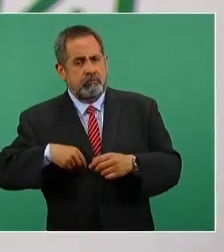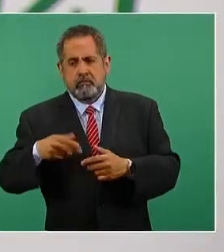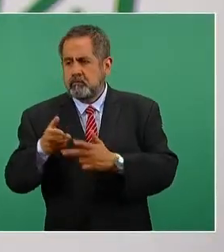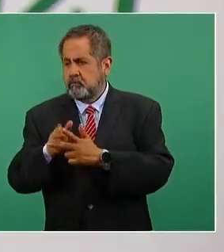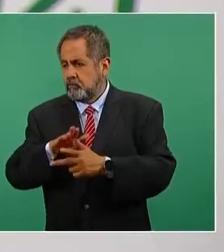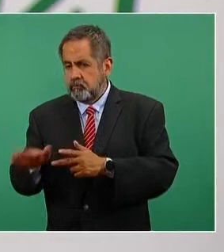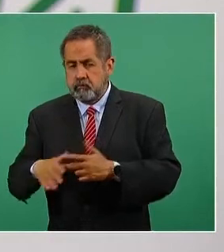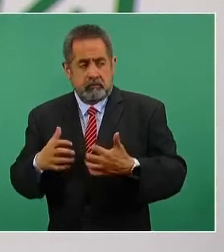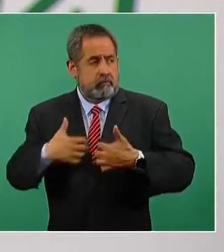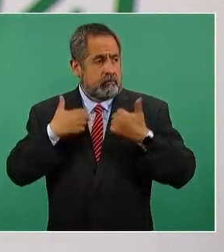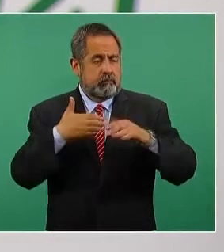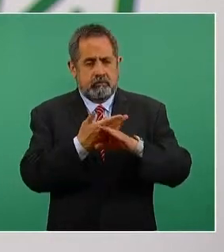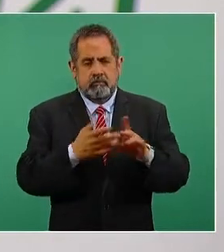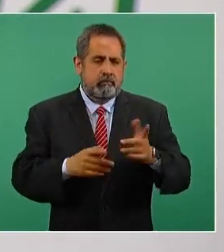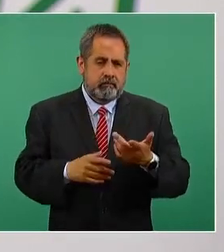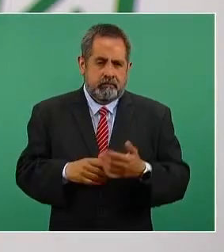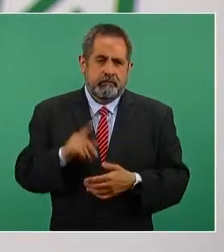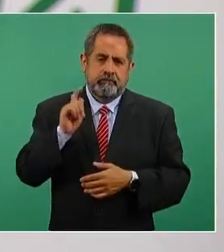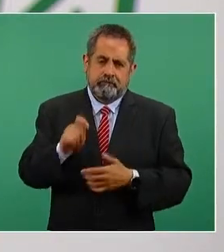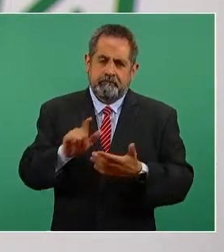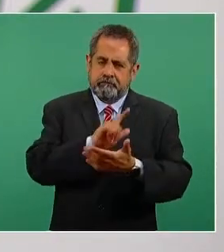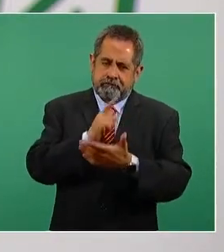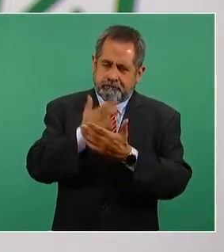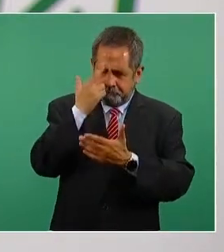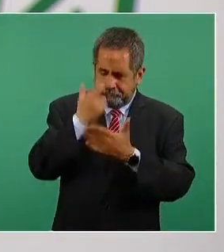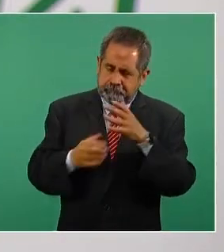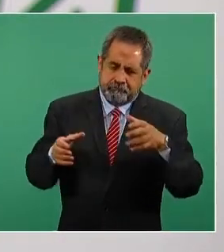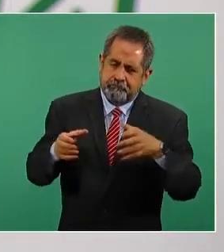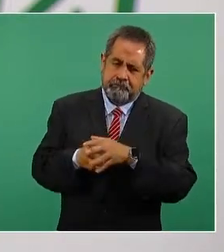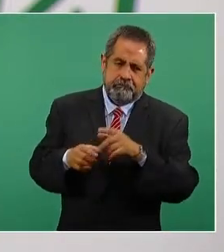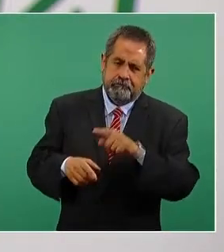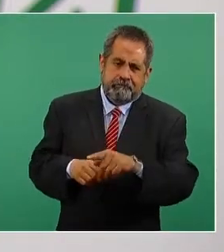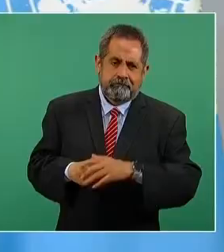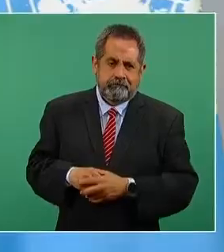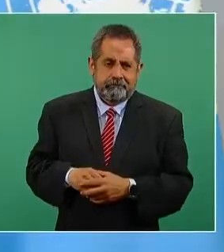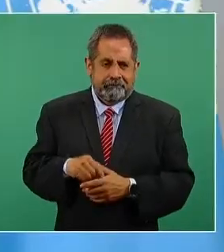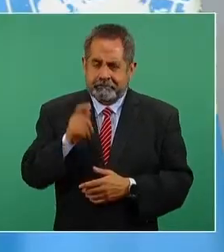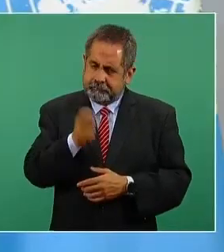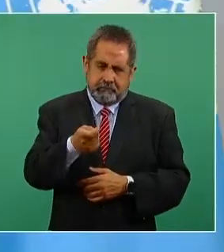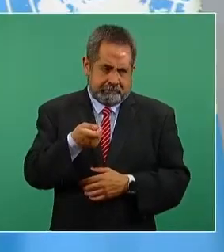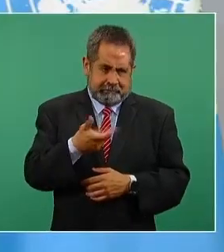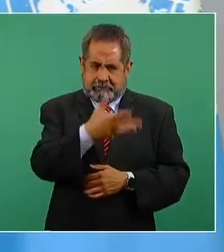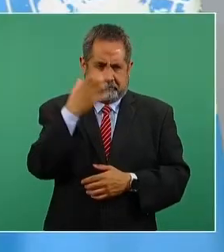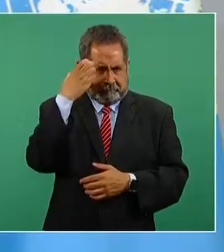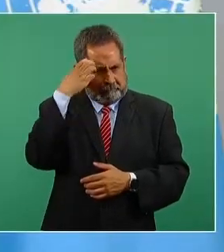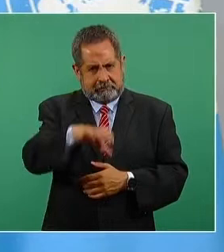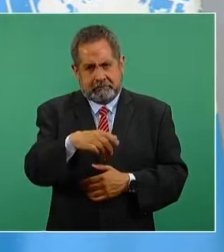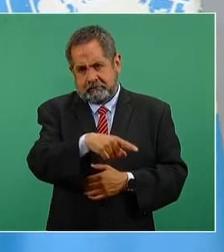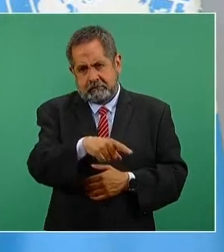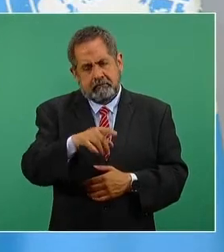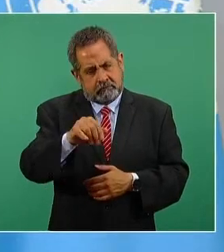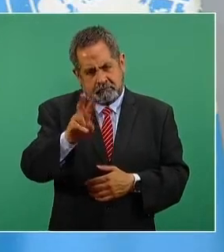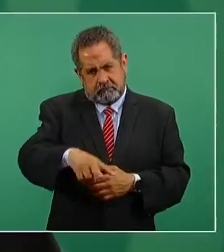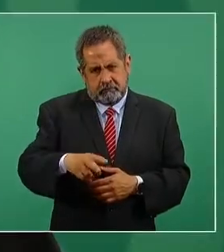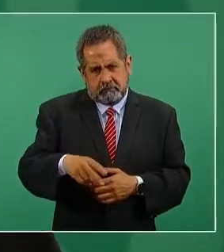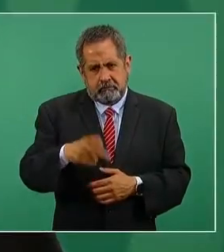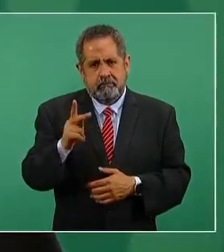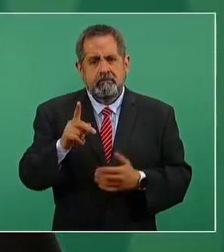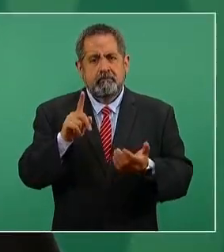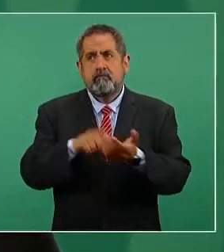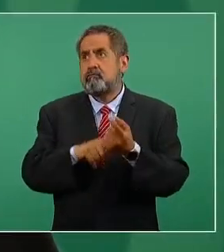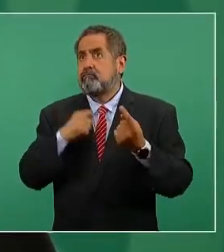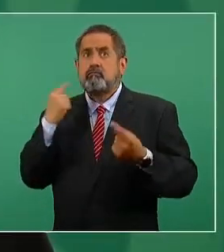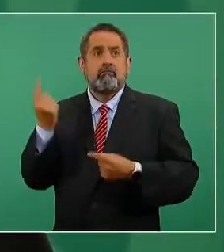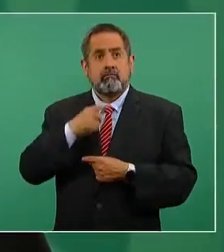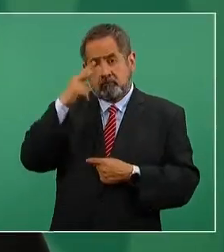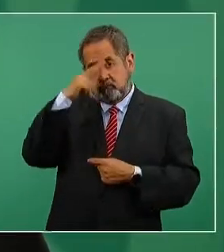estos son los delincuentes los que cometieron esto. Es un acto criminal, pero no tipifica lo que